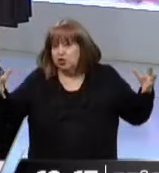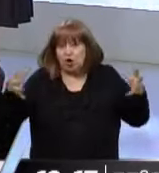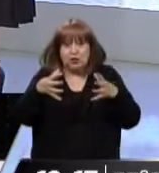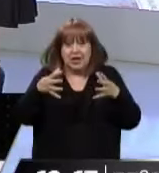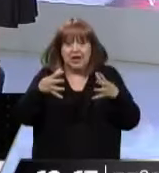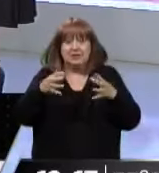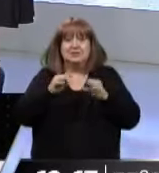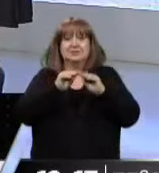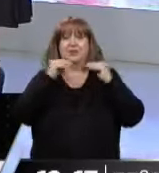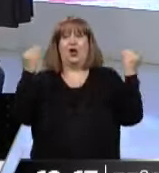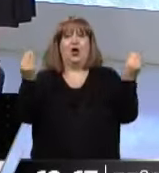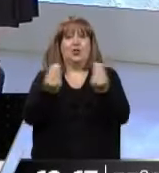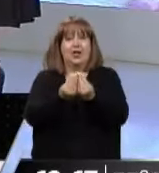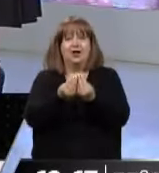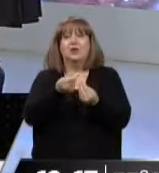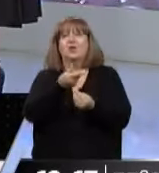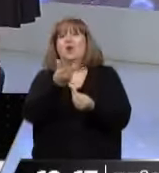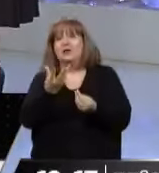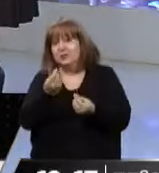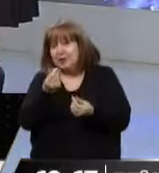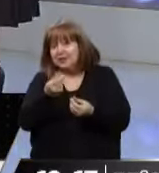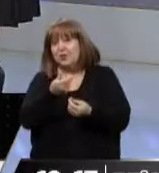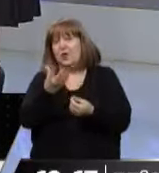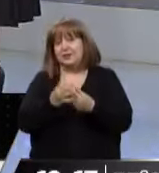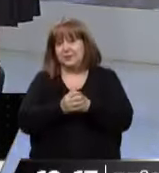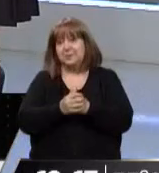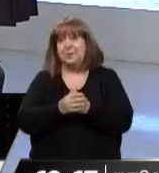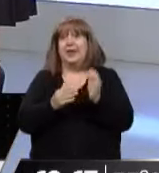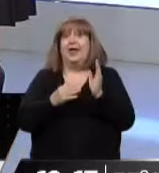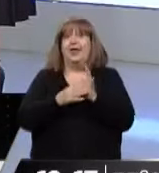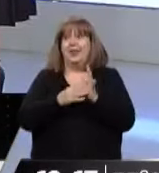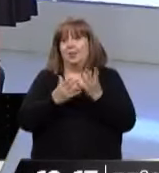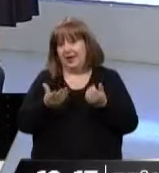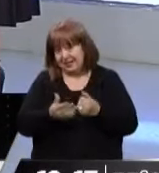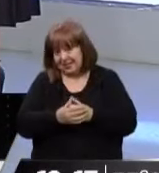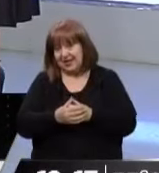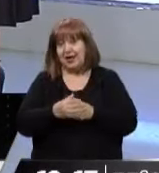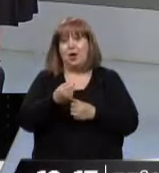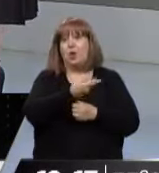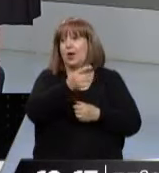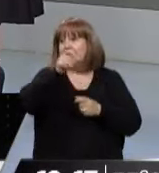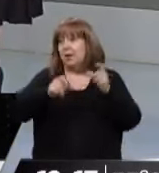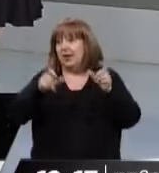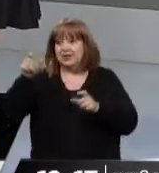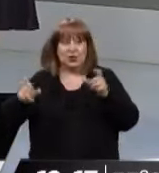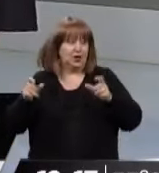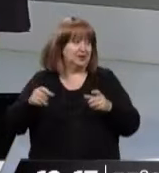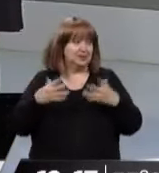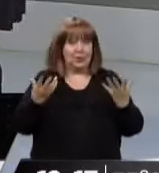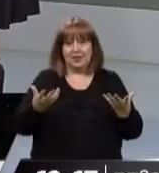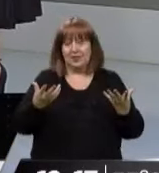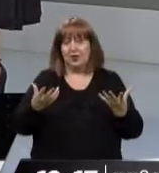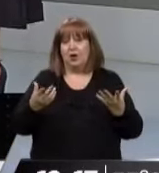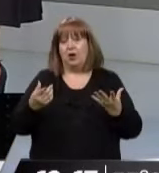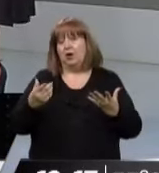todos los elementos necesarios? Hay que pensarlo, y ver cuántos somos, si realmente es rentable. Sí. Si no, hay que empezar si a invitar. Hay alternativa. Empezar a